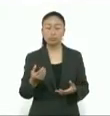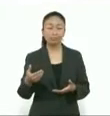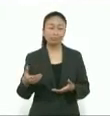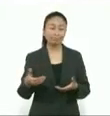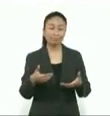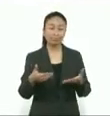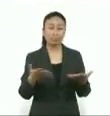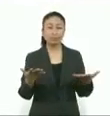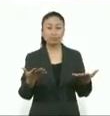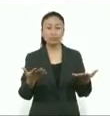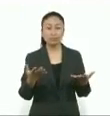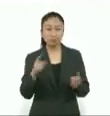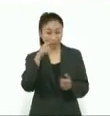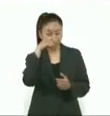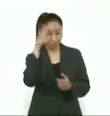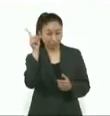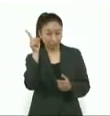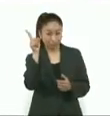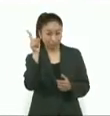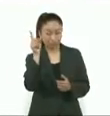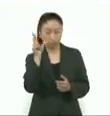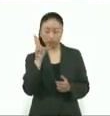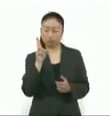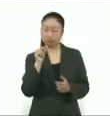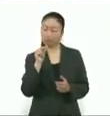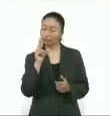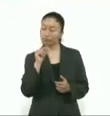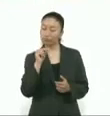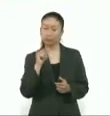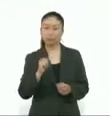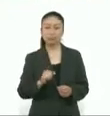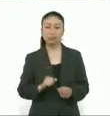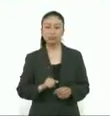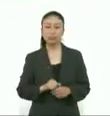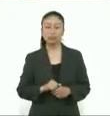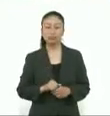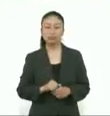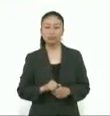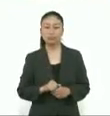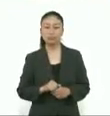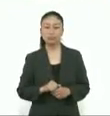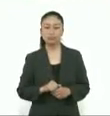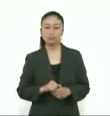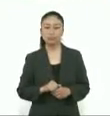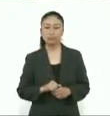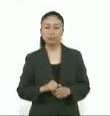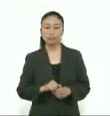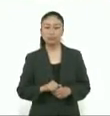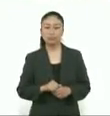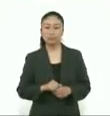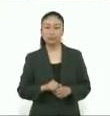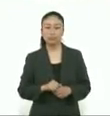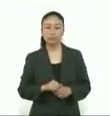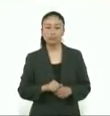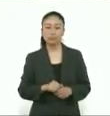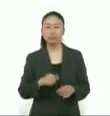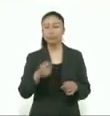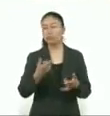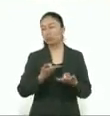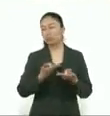fácil. Cuando llegué a las oficinas, y se los platico como